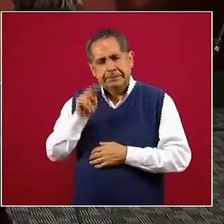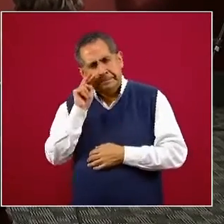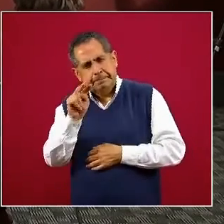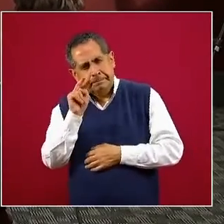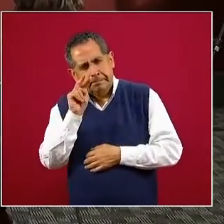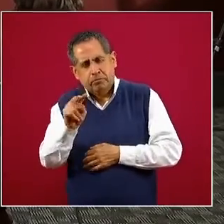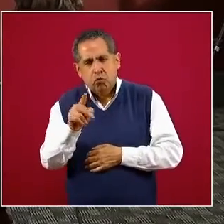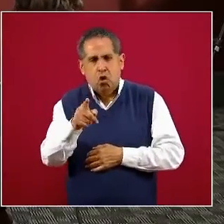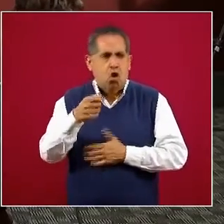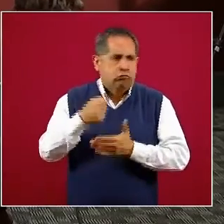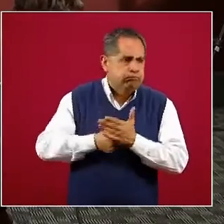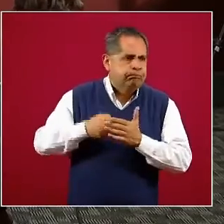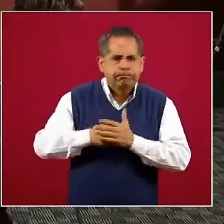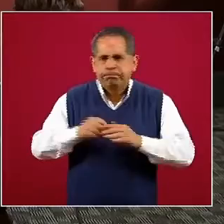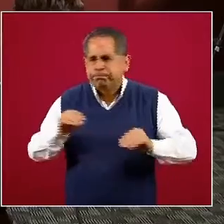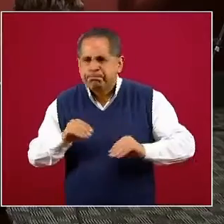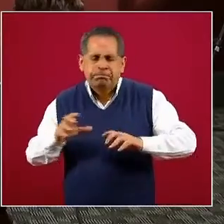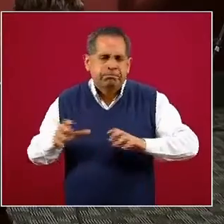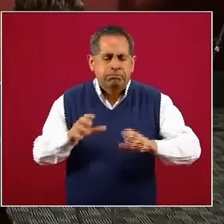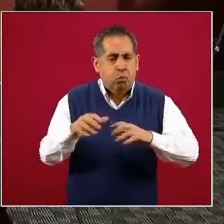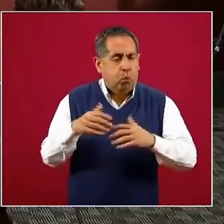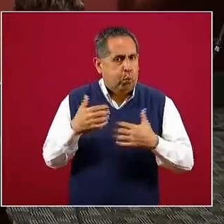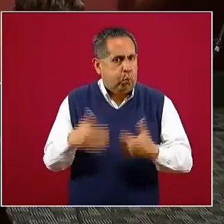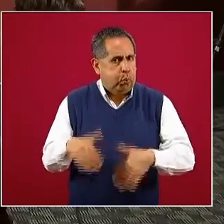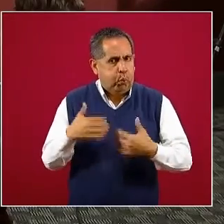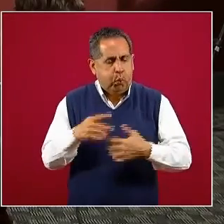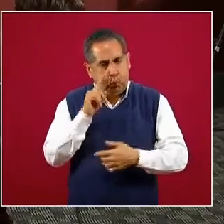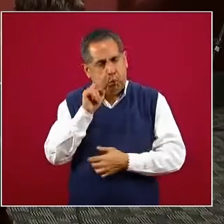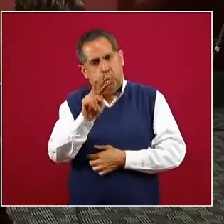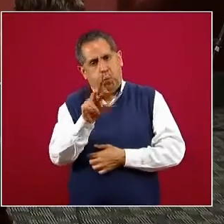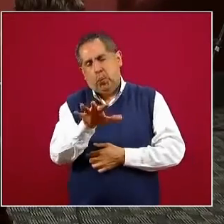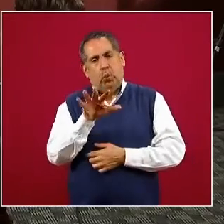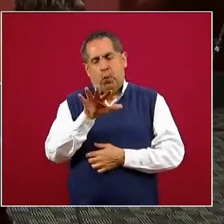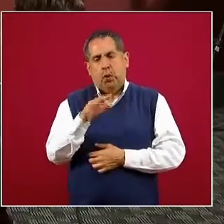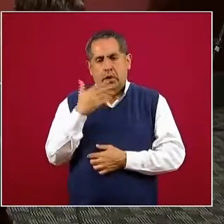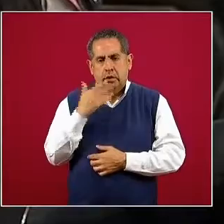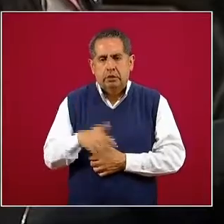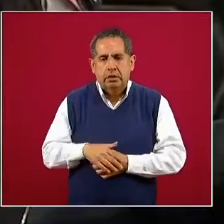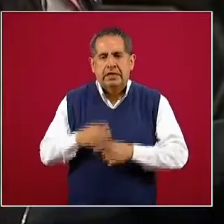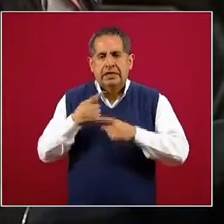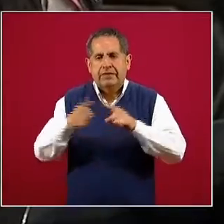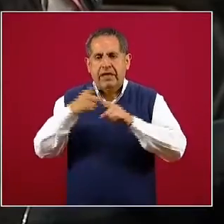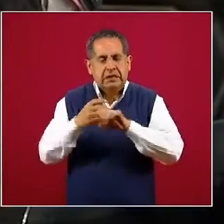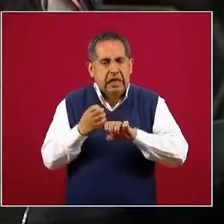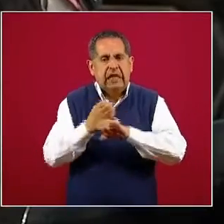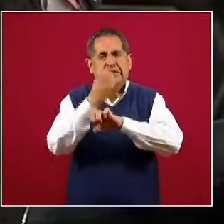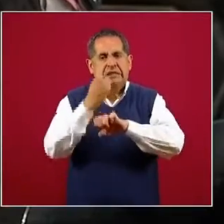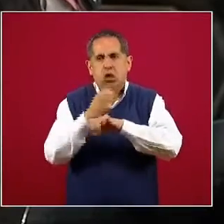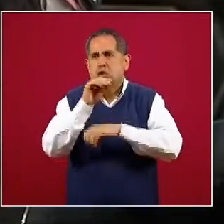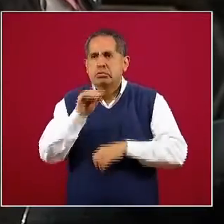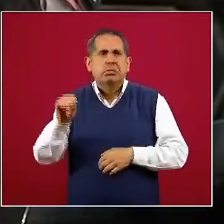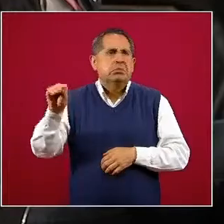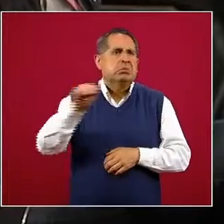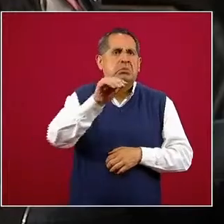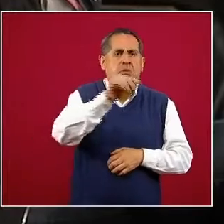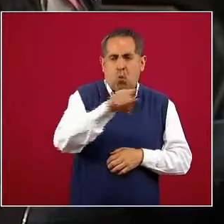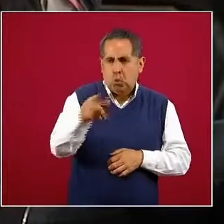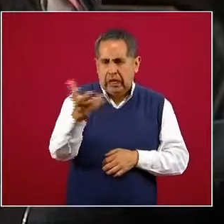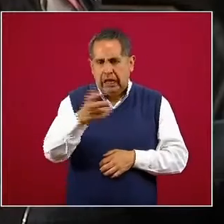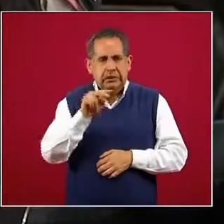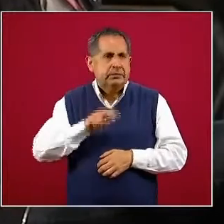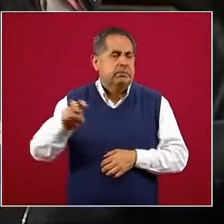Desarrollar las reuniones de información y capacitación que se requieran para que haya una capacitación dentro de los